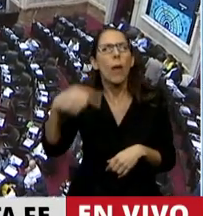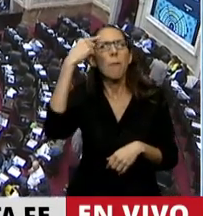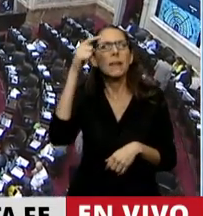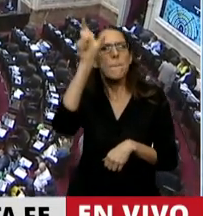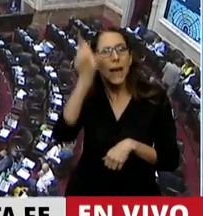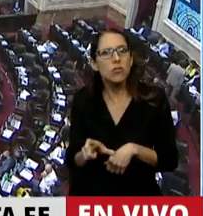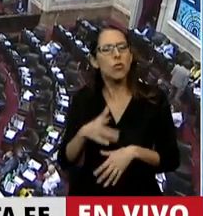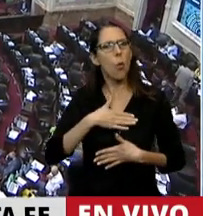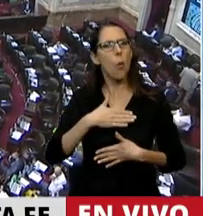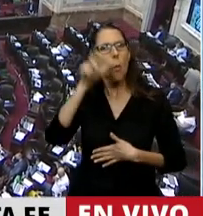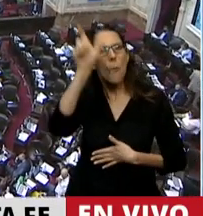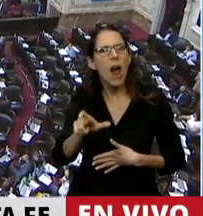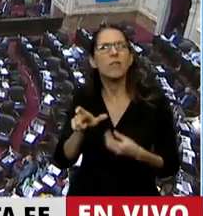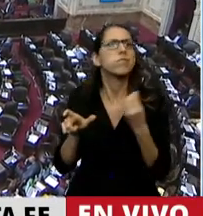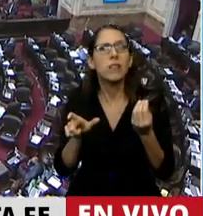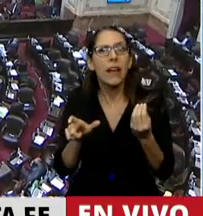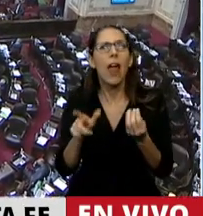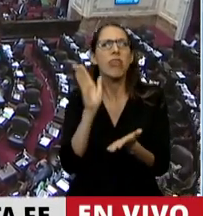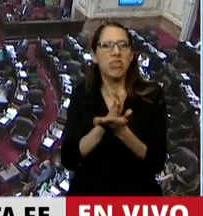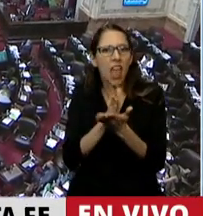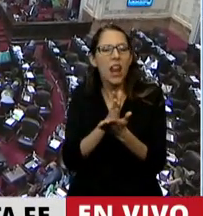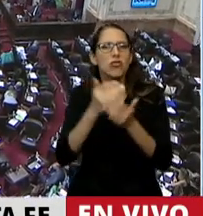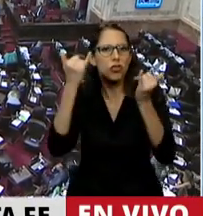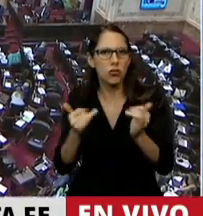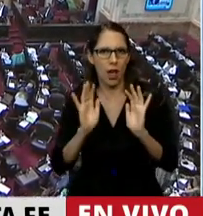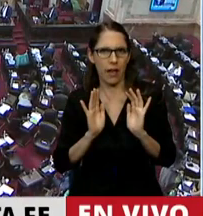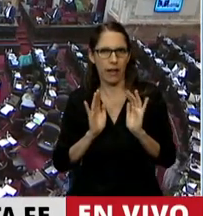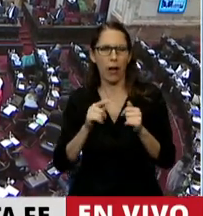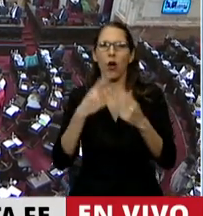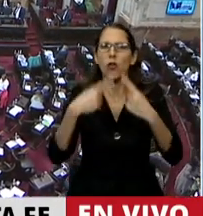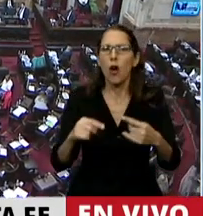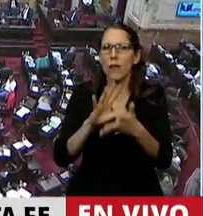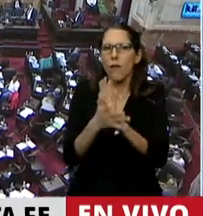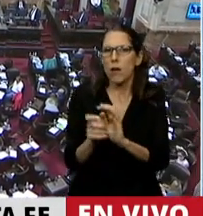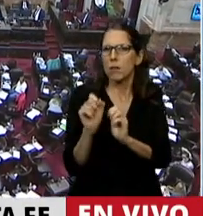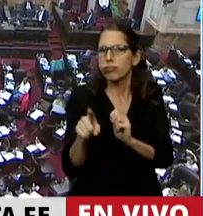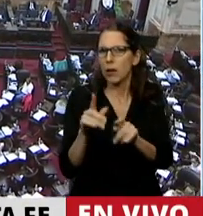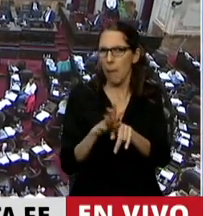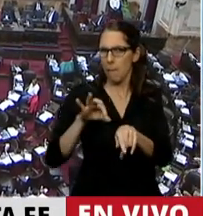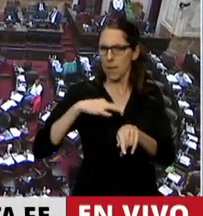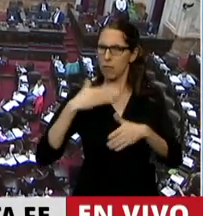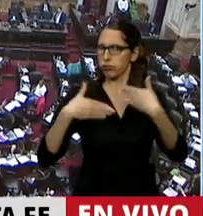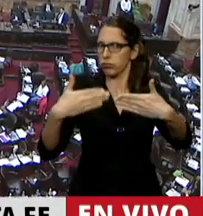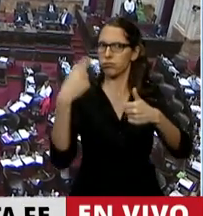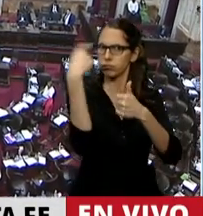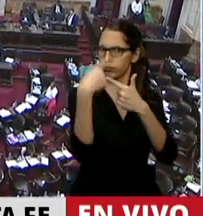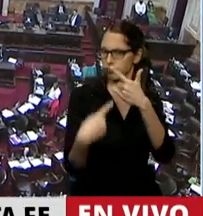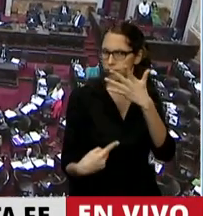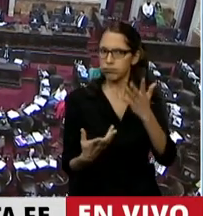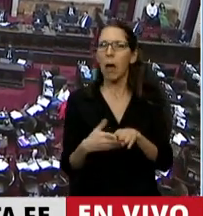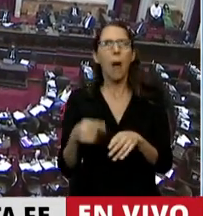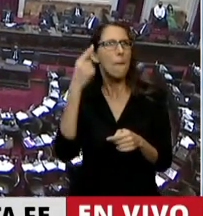humana es una persona que tiene atributos, dotes, cualidades, vitalidad, atributos